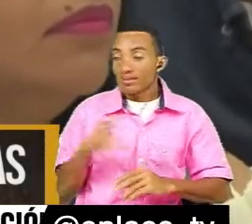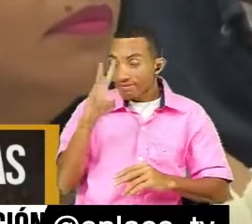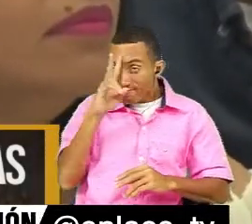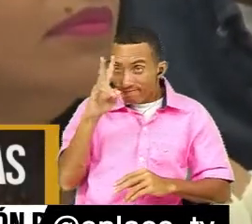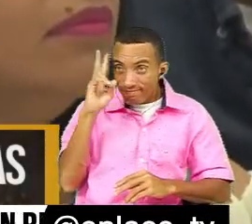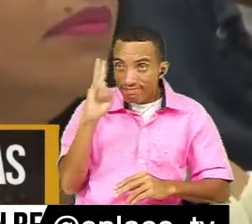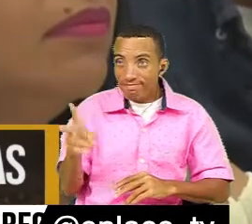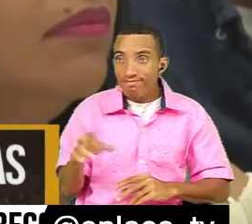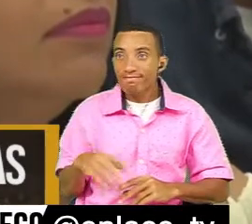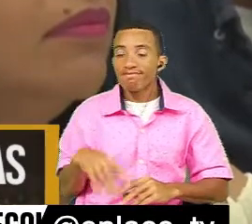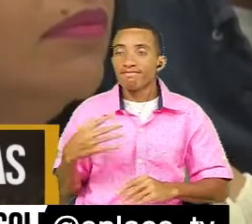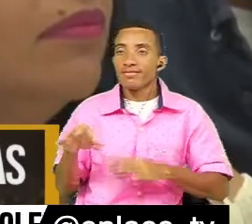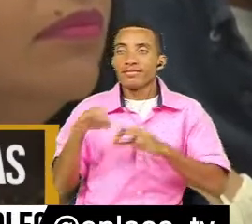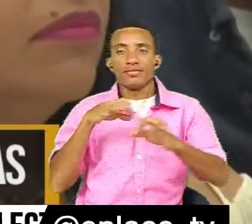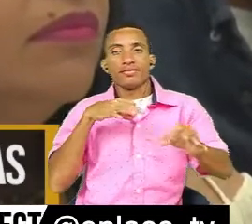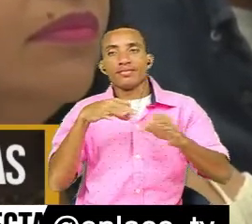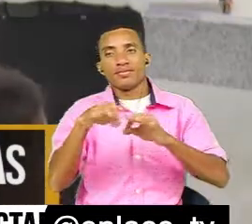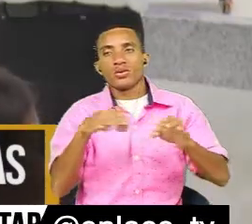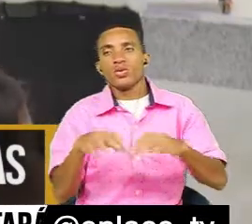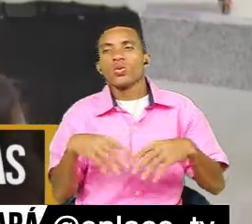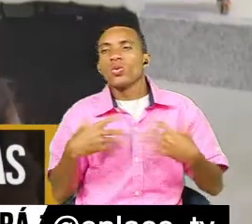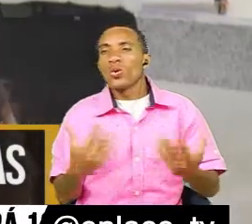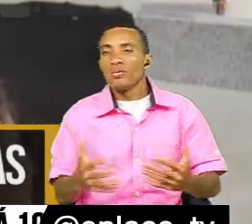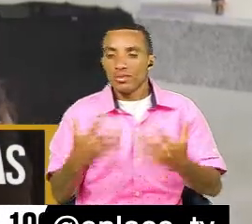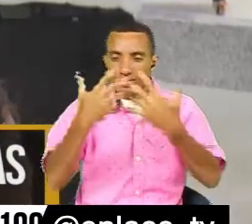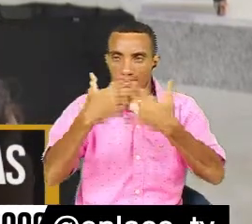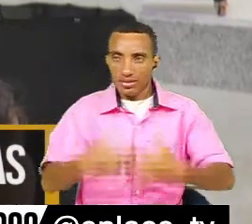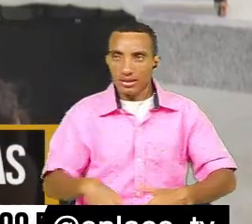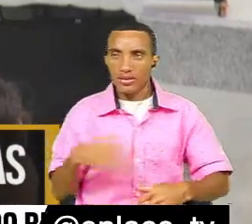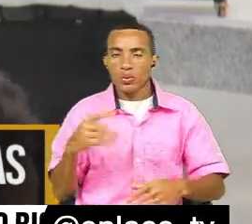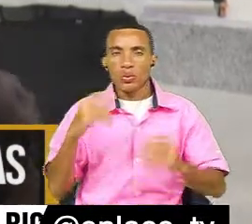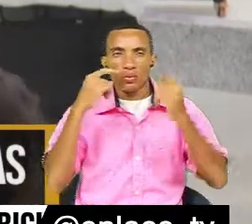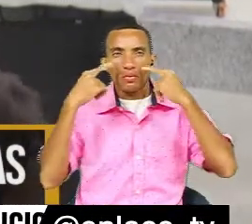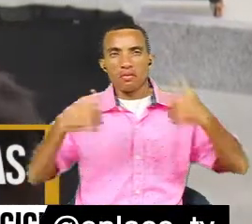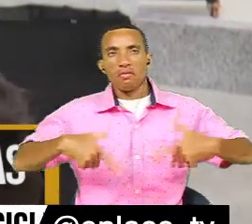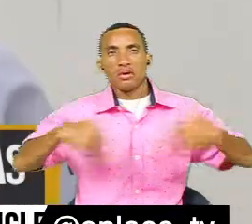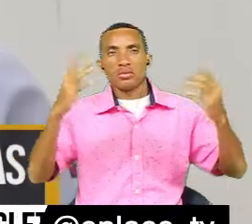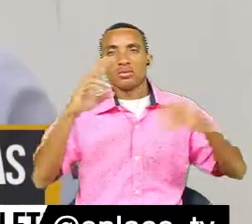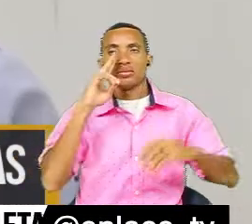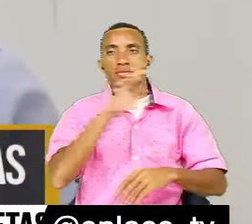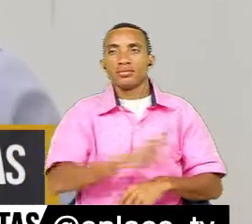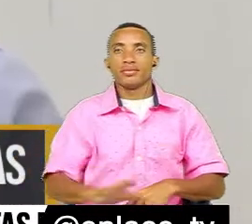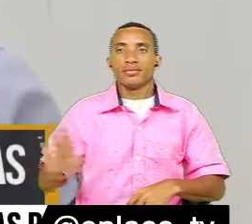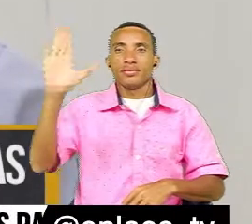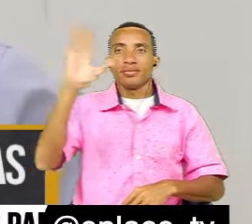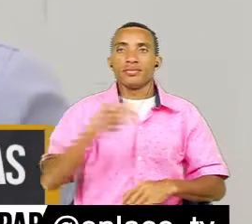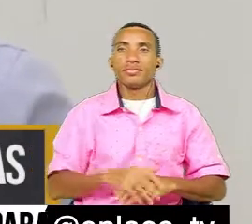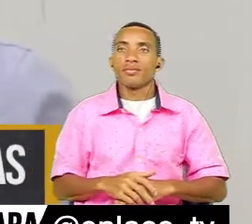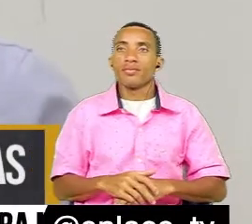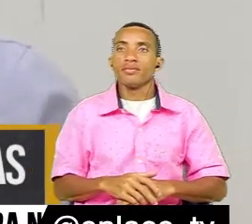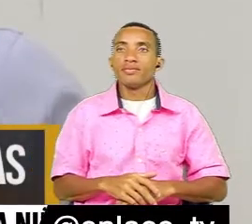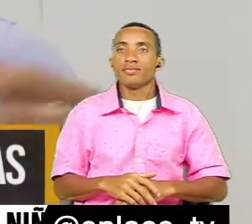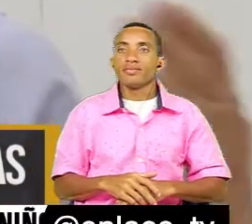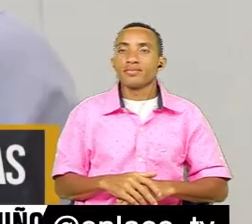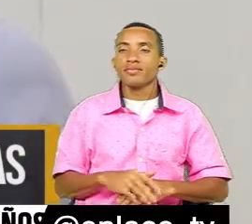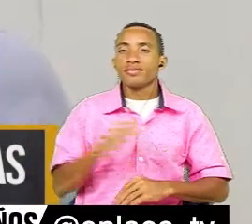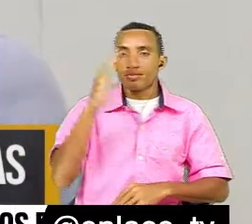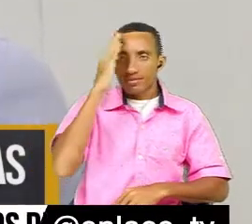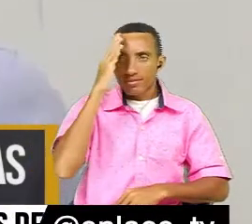les explicó cómo hizo su empresa, una empresa que hoy es de reconocimiento en el ámbito nacional. El hecho de poder saber de que tenemos las